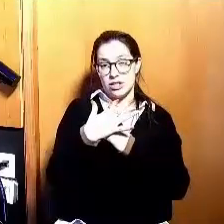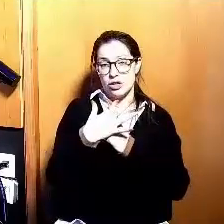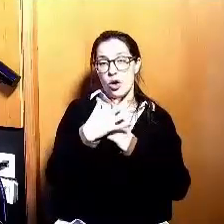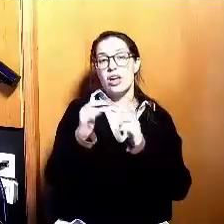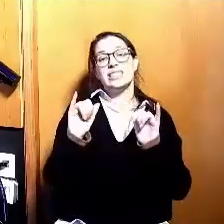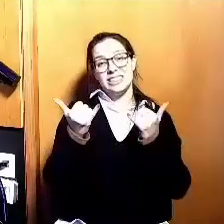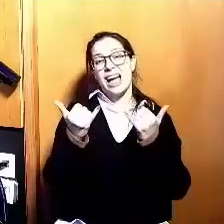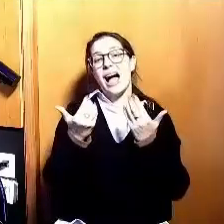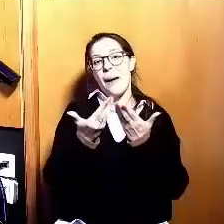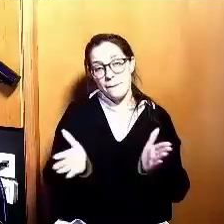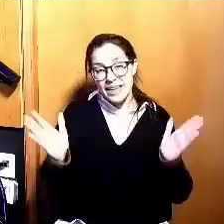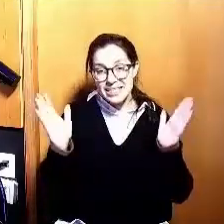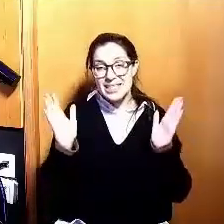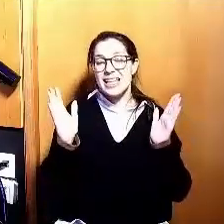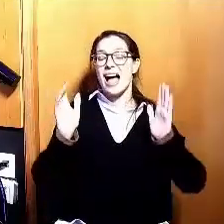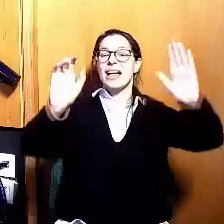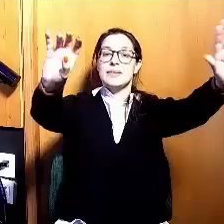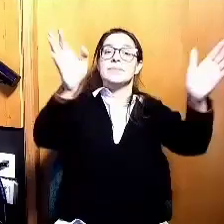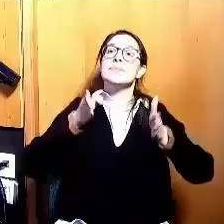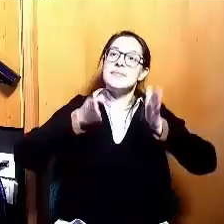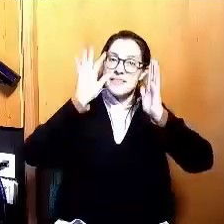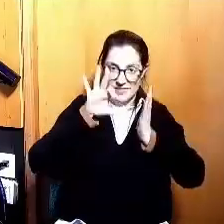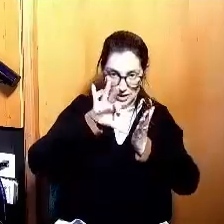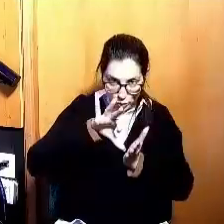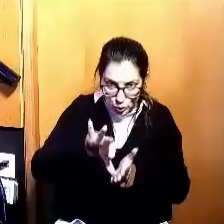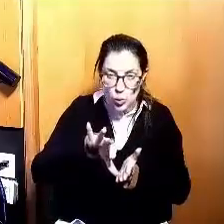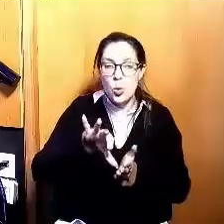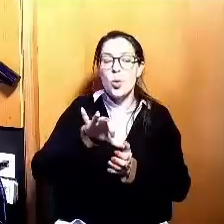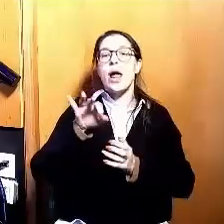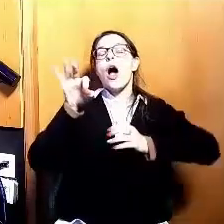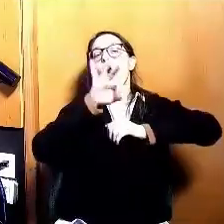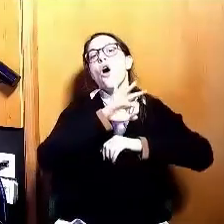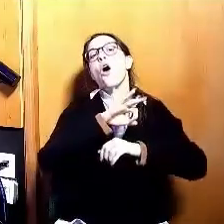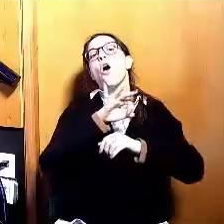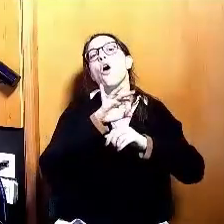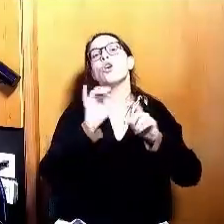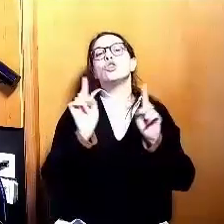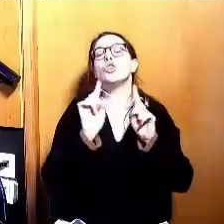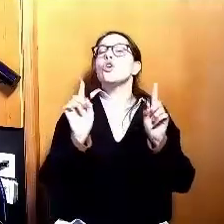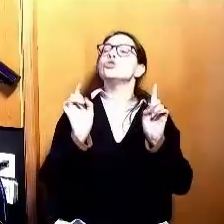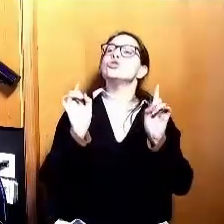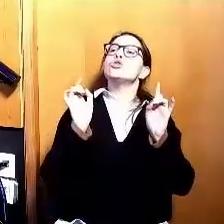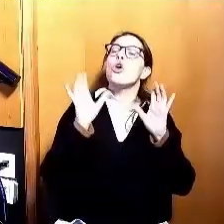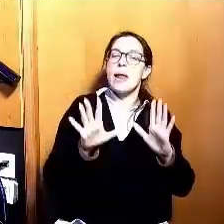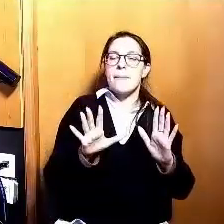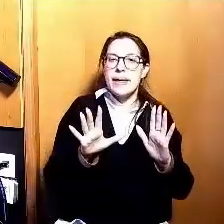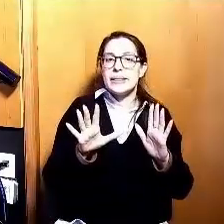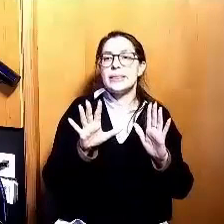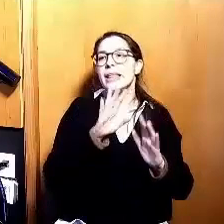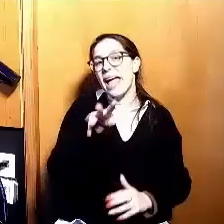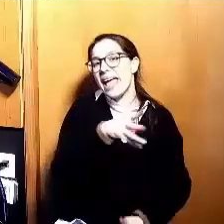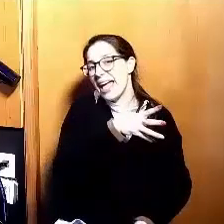empieza a incluir infraestructura, empieza a incluir programas ambiciosos, ya no es solamente copia el Excel, guárdalo